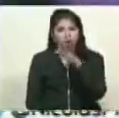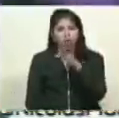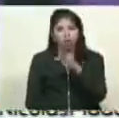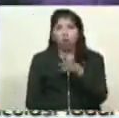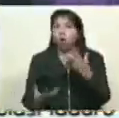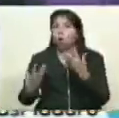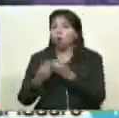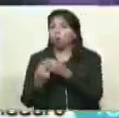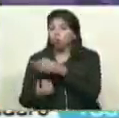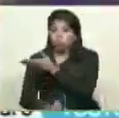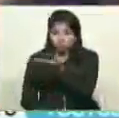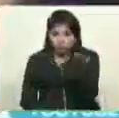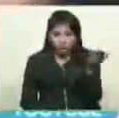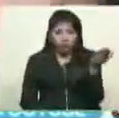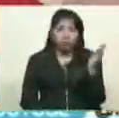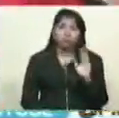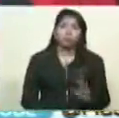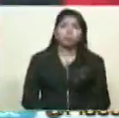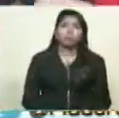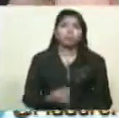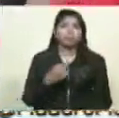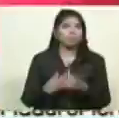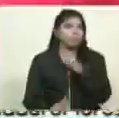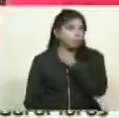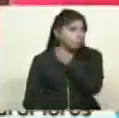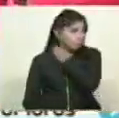hermanos y hermanas.